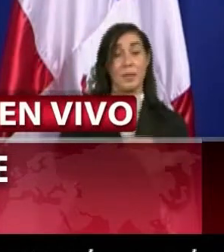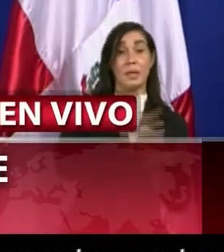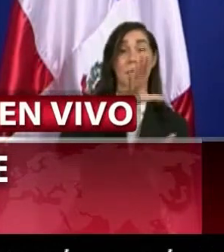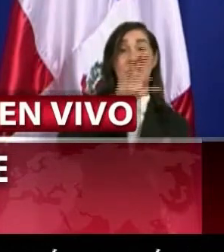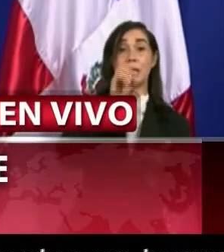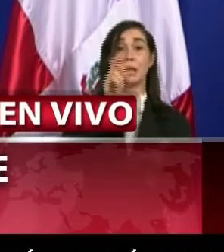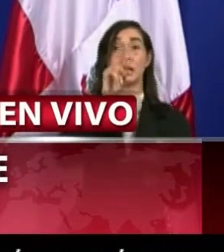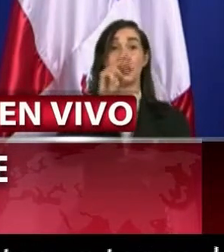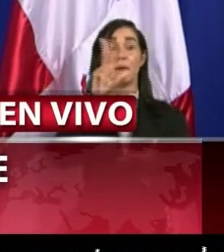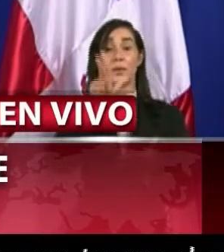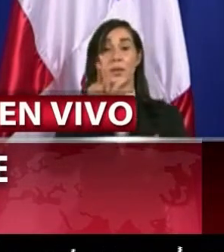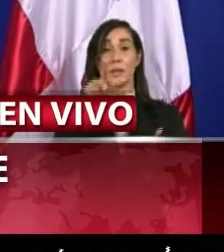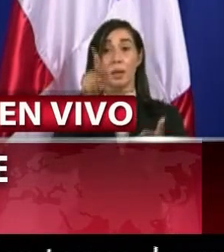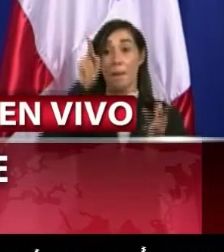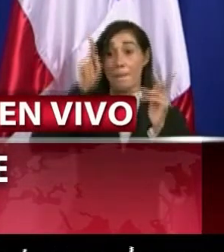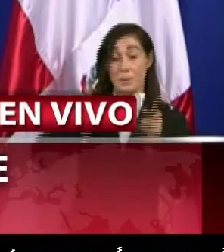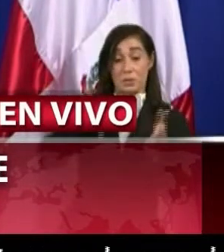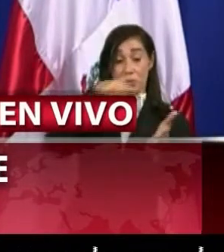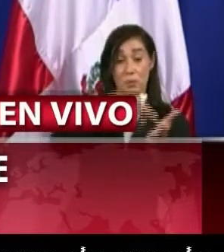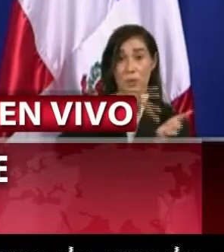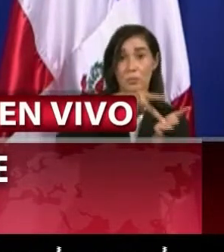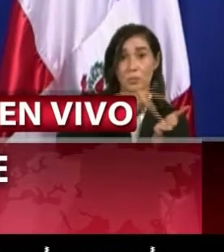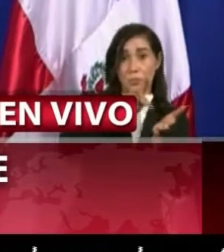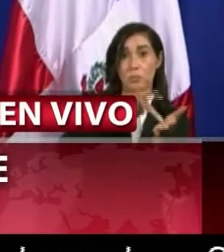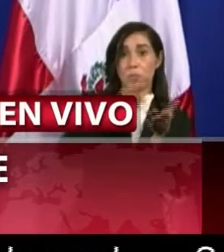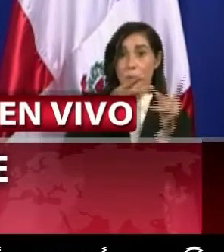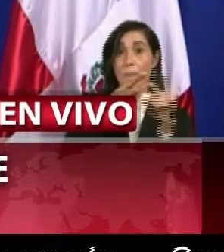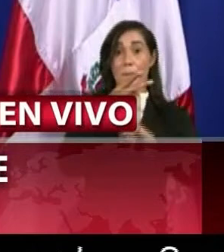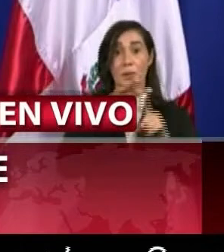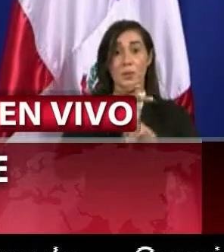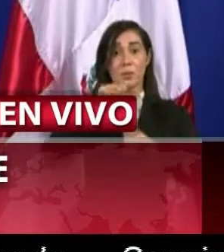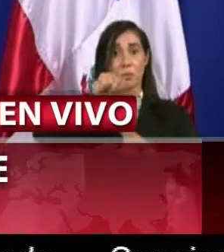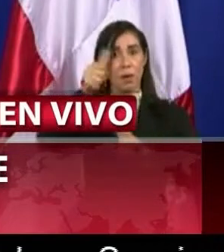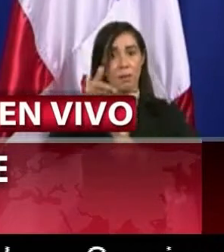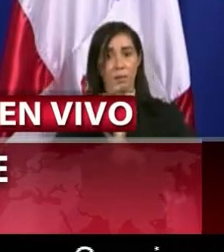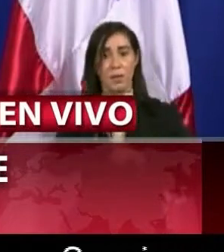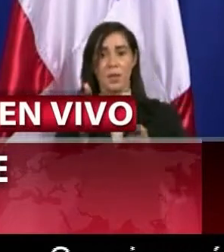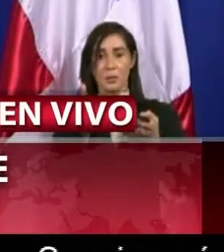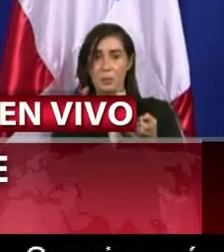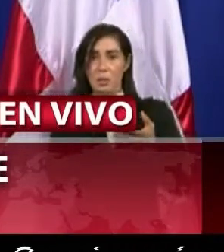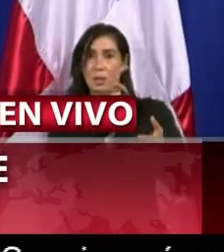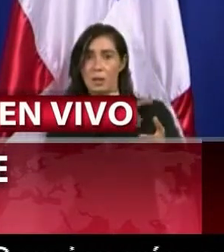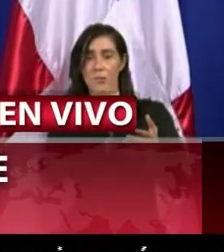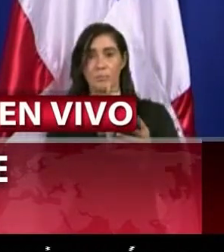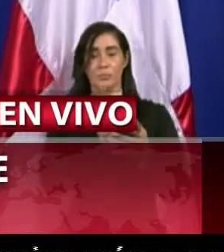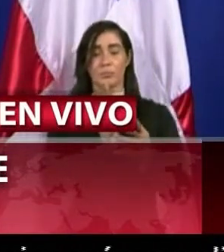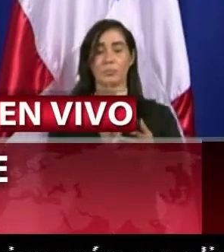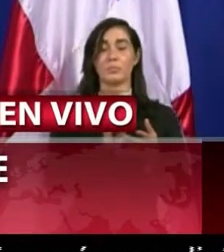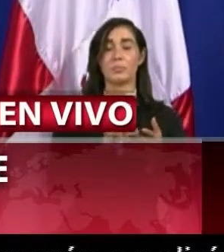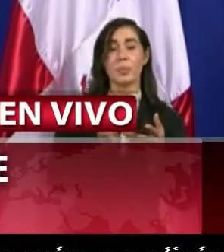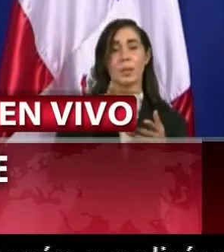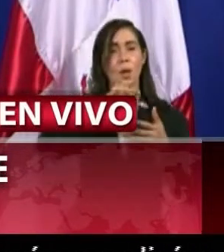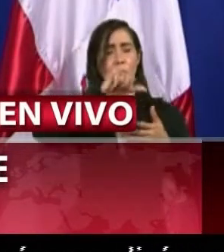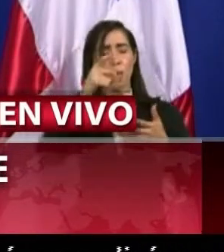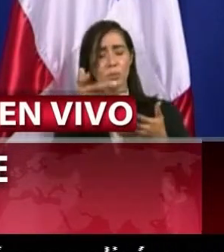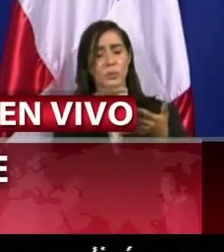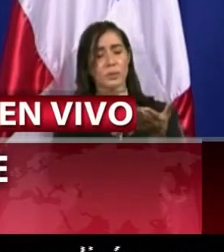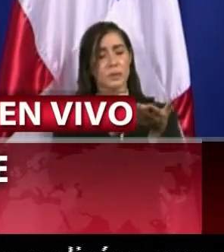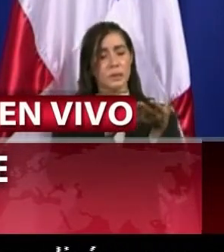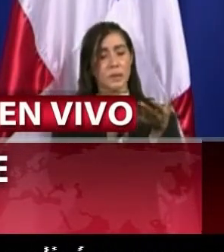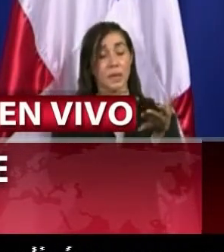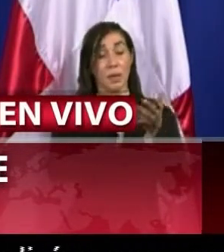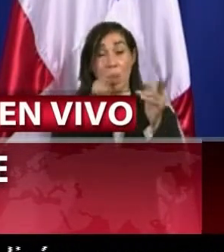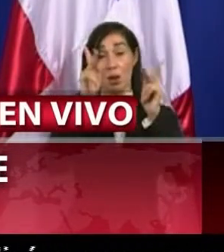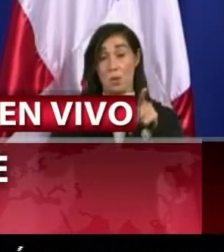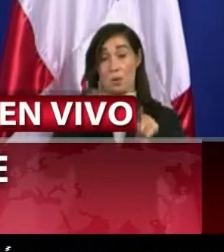8.523 personas aparecen con sueldos. En otros casos también hemos verificado que ya hay